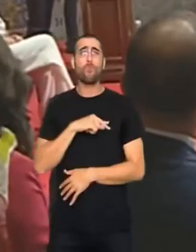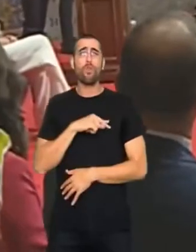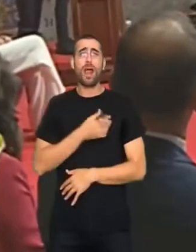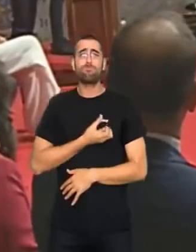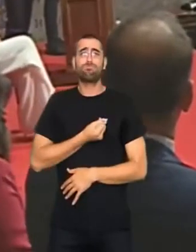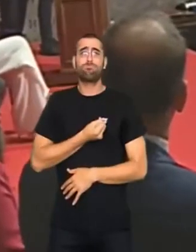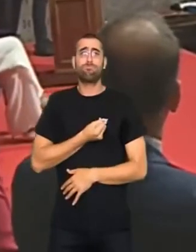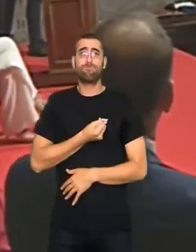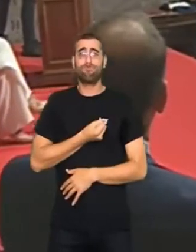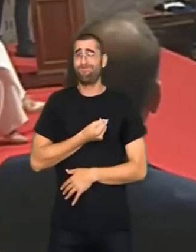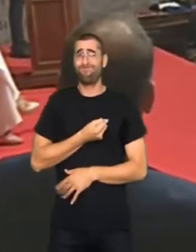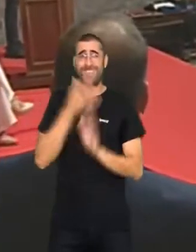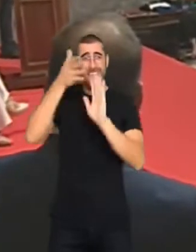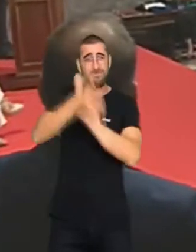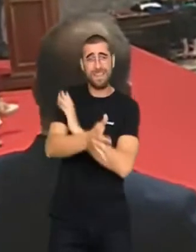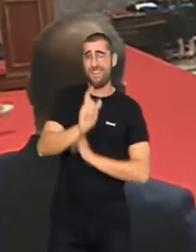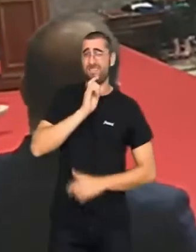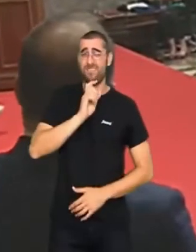difícil de describir.